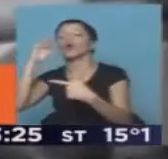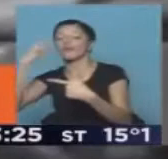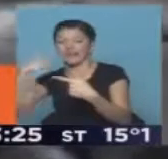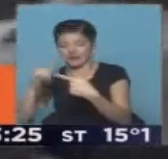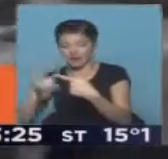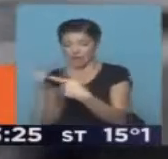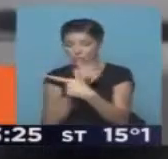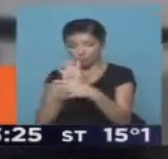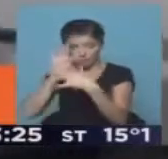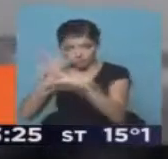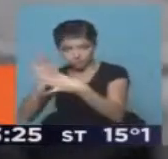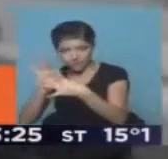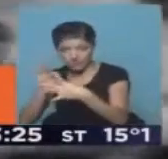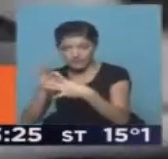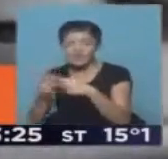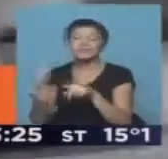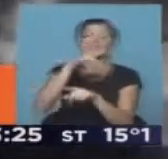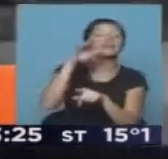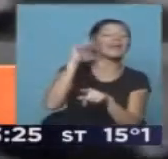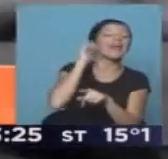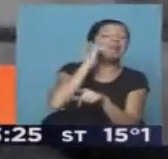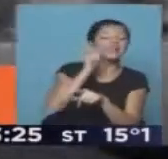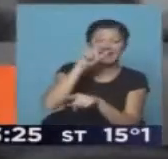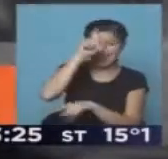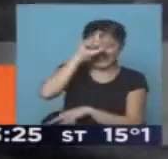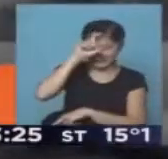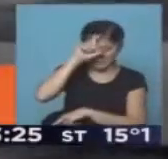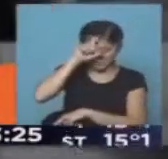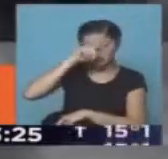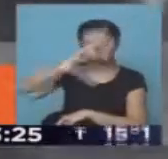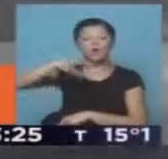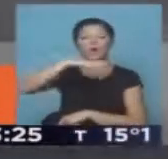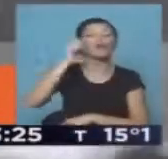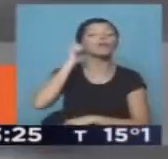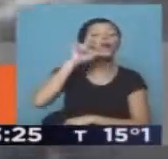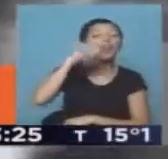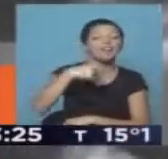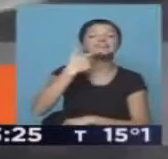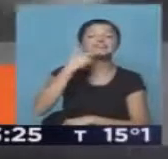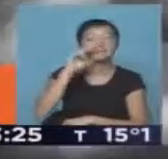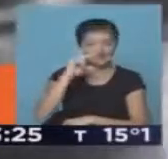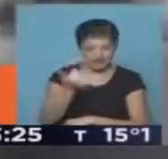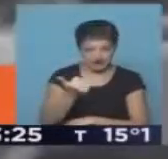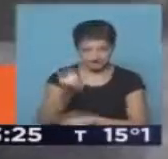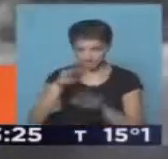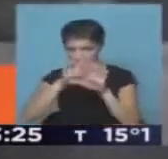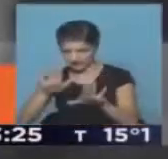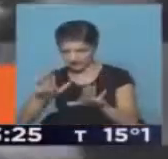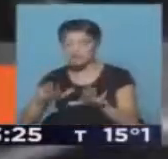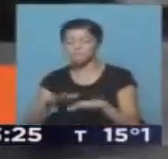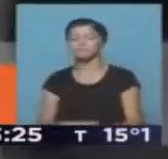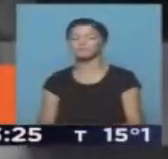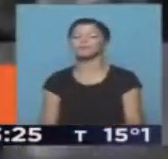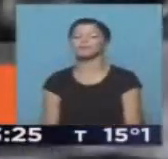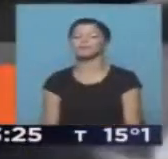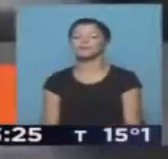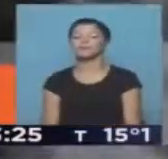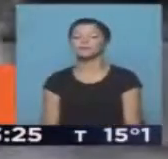jordania la franja de gaza de egipto y los altos del golán siria frente a esta realidad